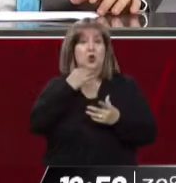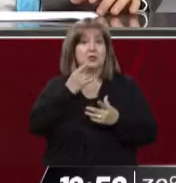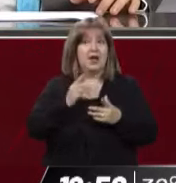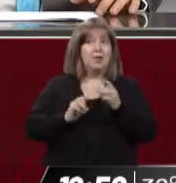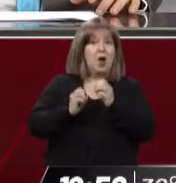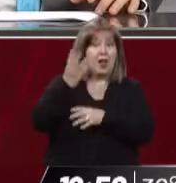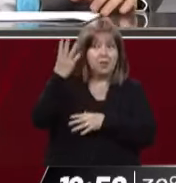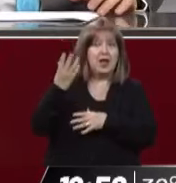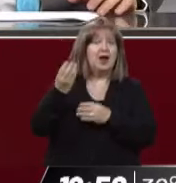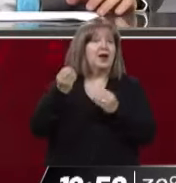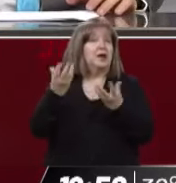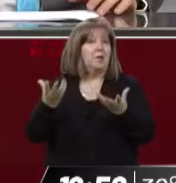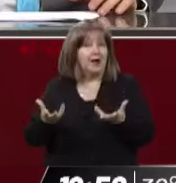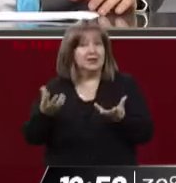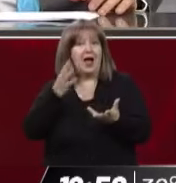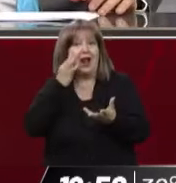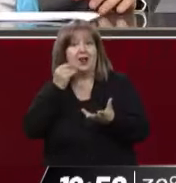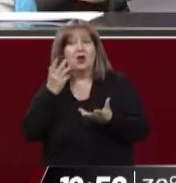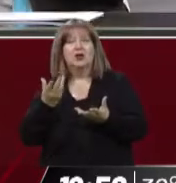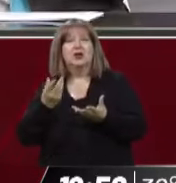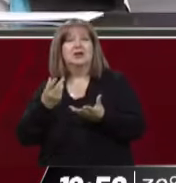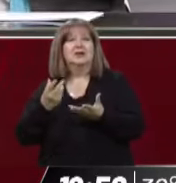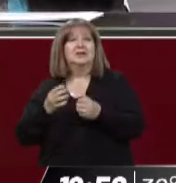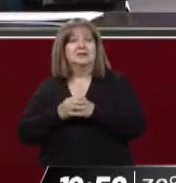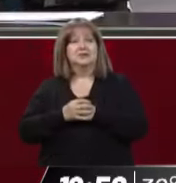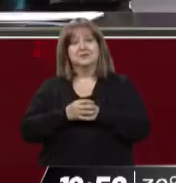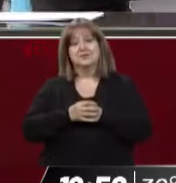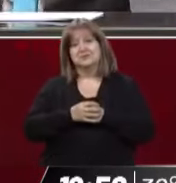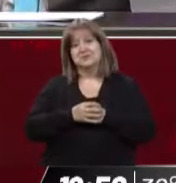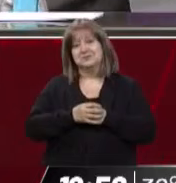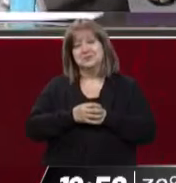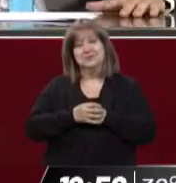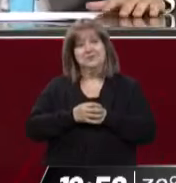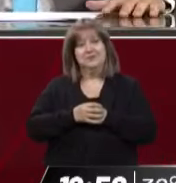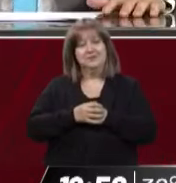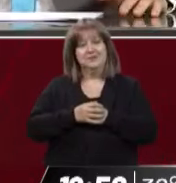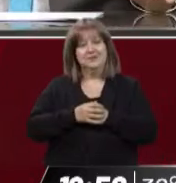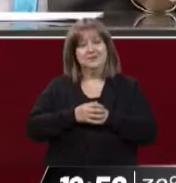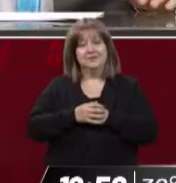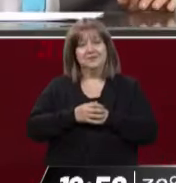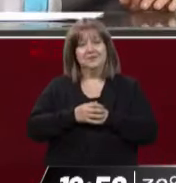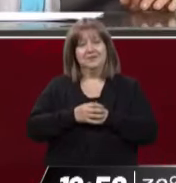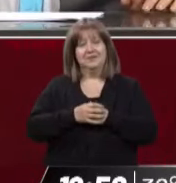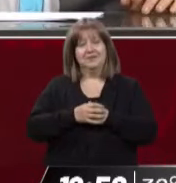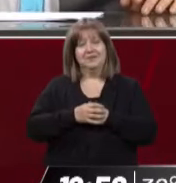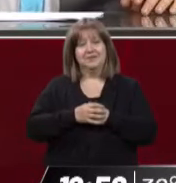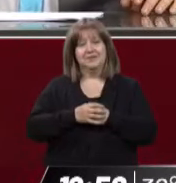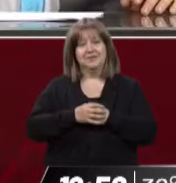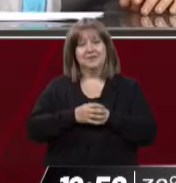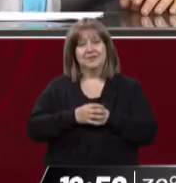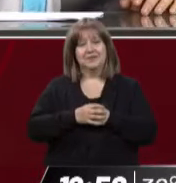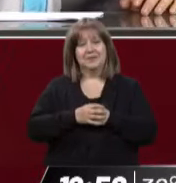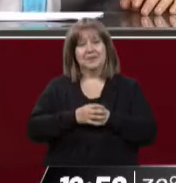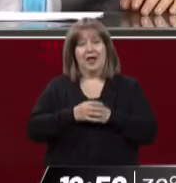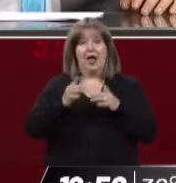sí, sí. Un sándwich de miga. No. Por un sándwich de miga. Pero... No. Es decir, que lo del campeonato de Diveta está medio. No, ahí. No, no.